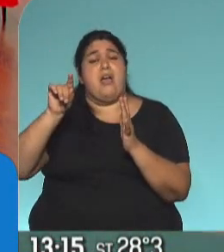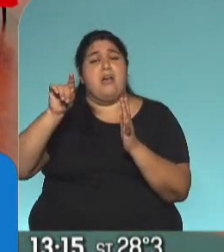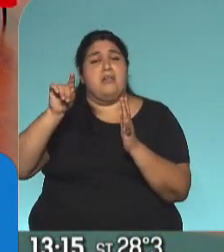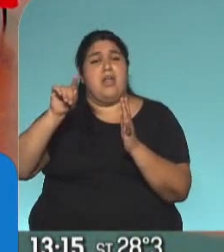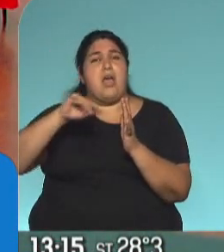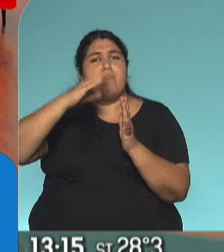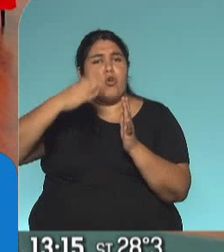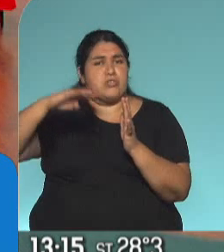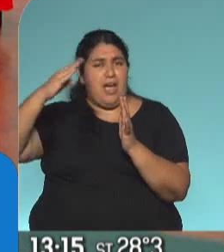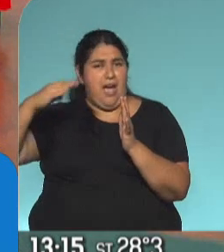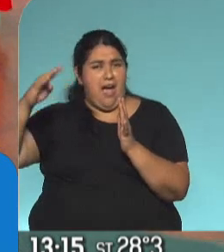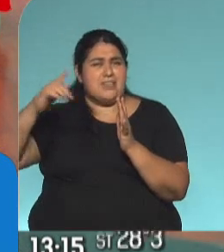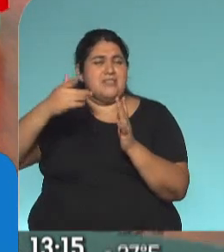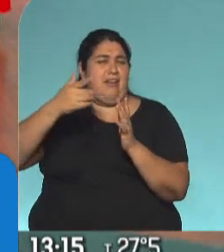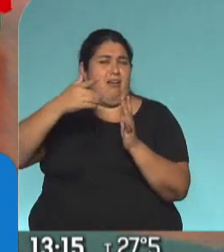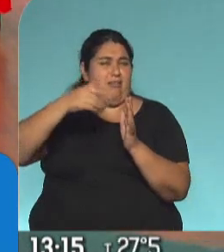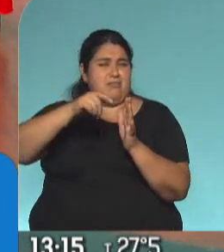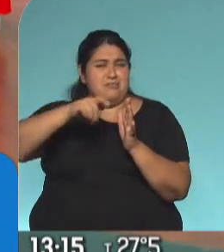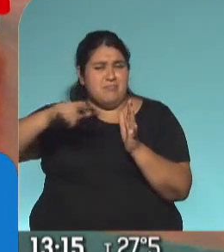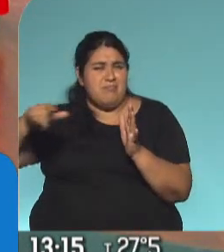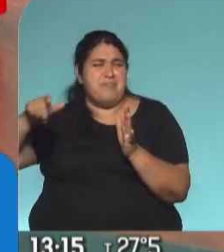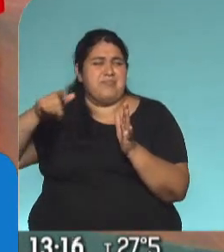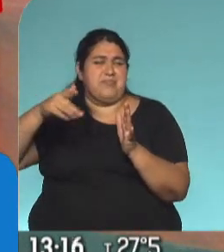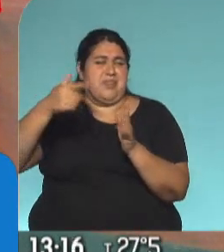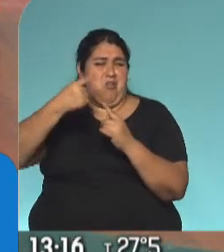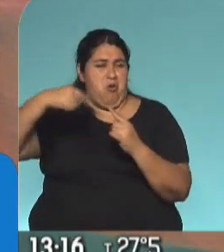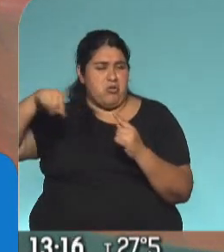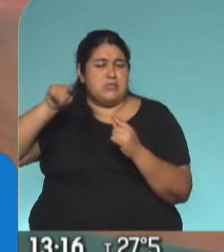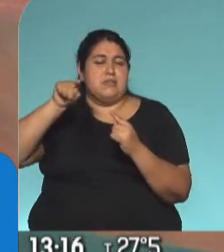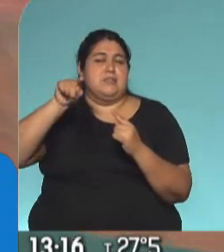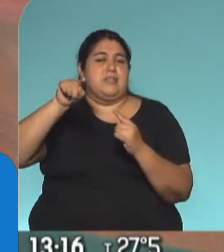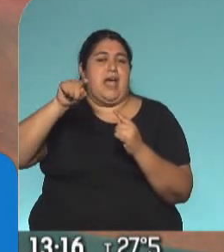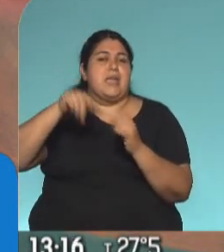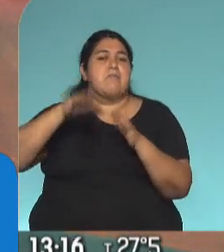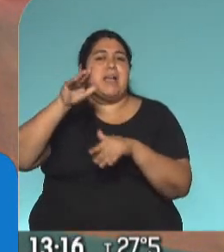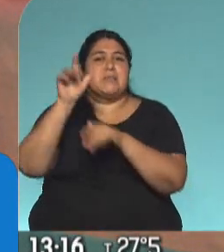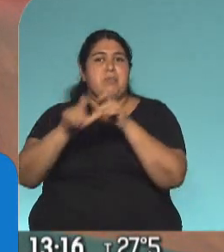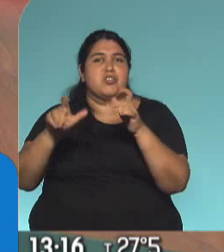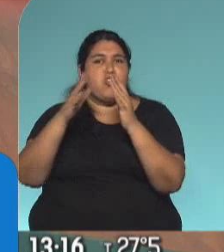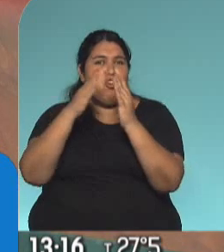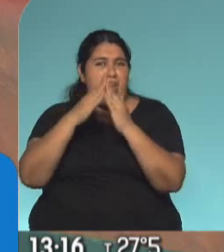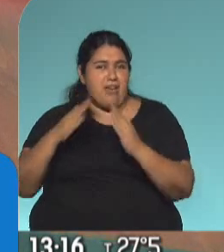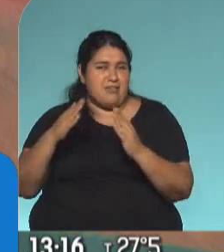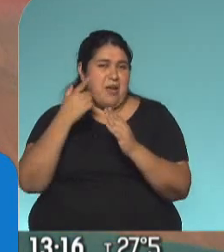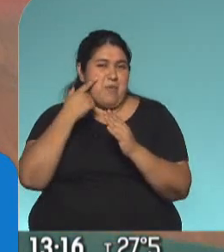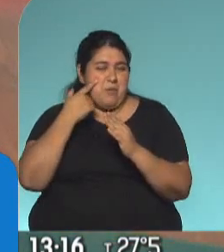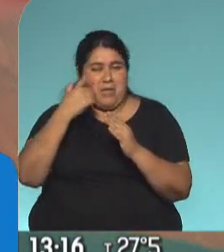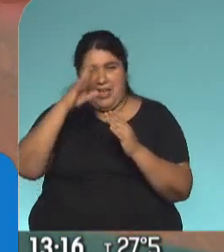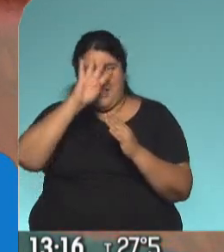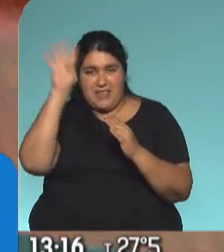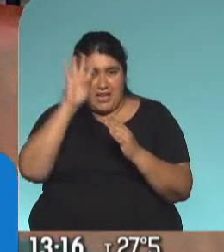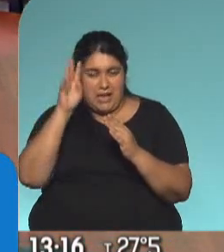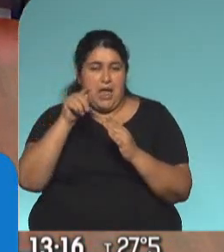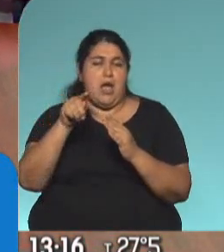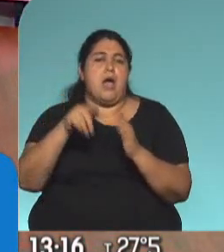de montaña, en la zona de la sierra, es donde está donde se asienta la población indígena. Amazonas Claramente, y sierra, el sí. electorado de